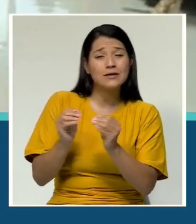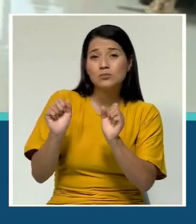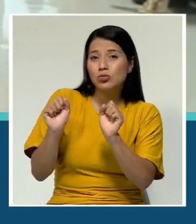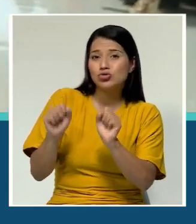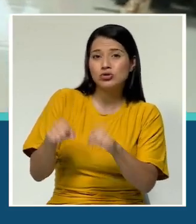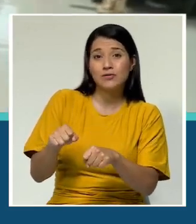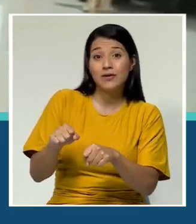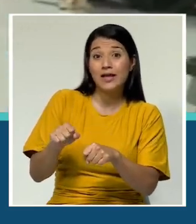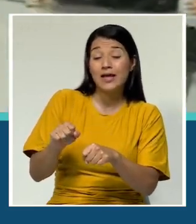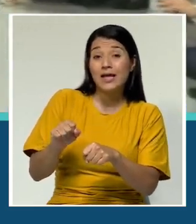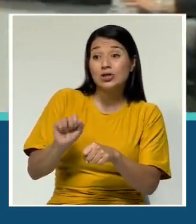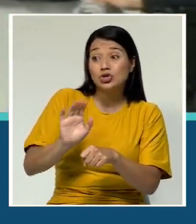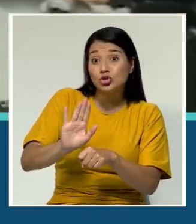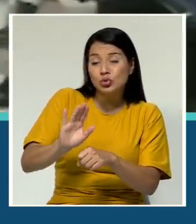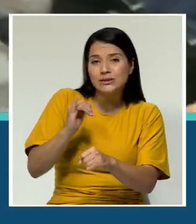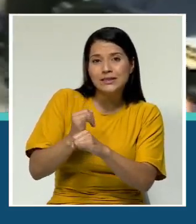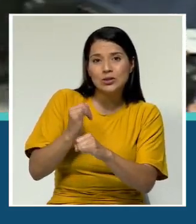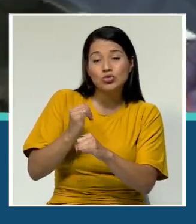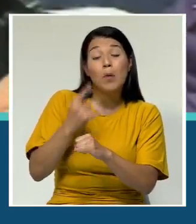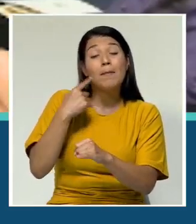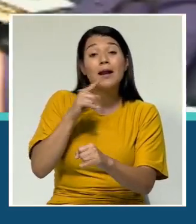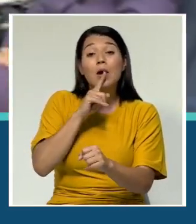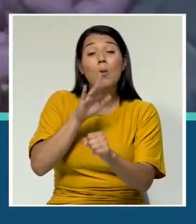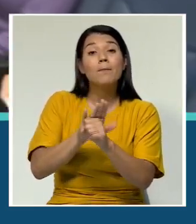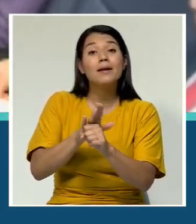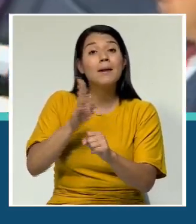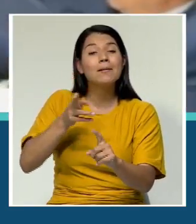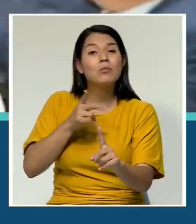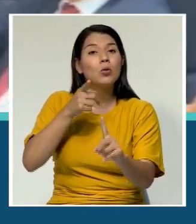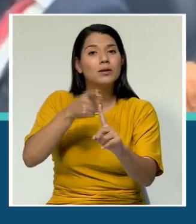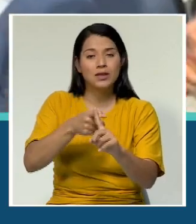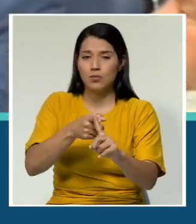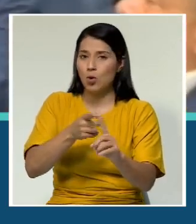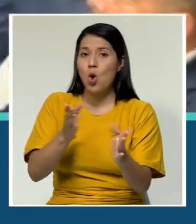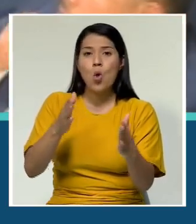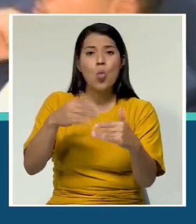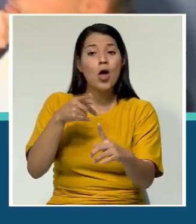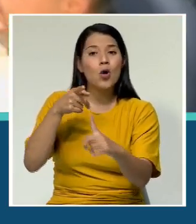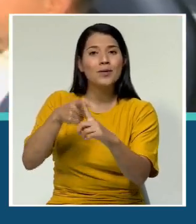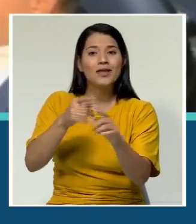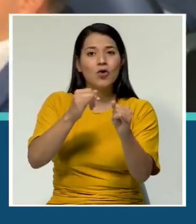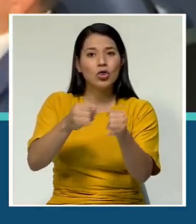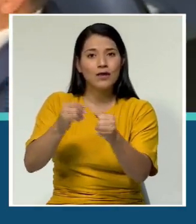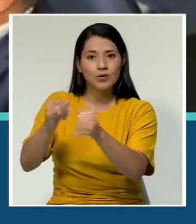el impacto de su institución para los objetivos comunes. No va a haber